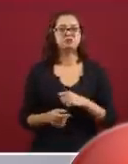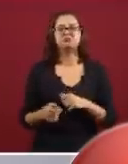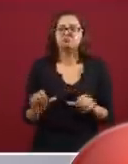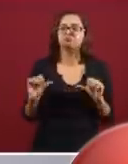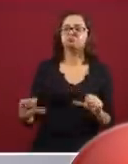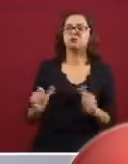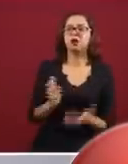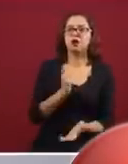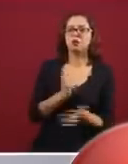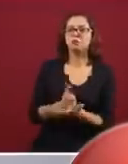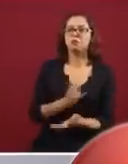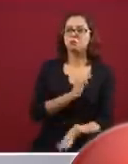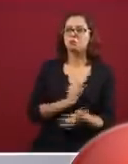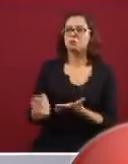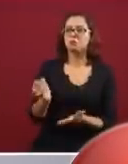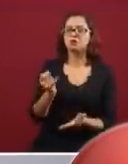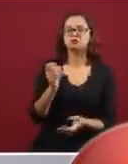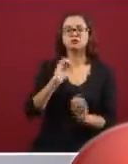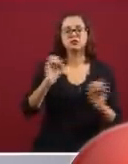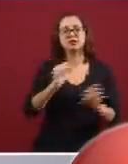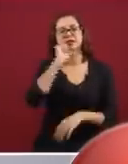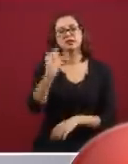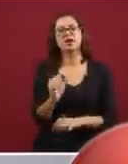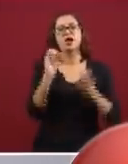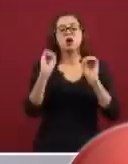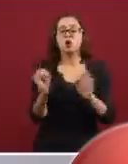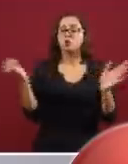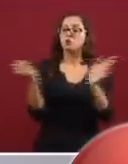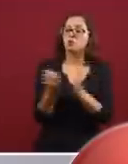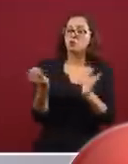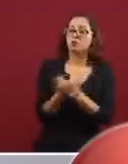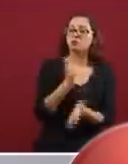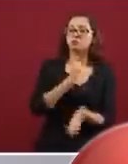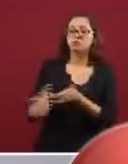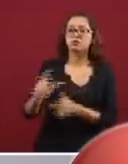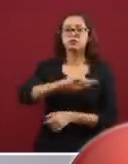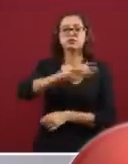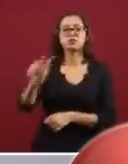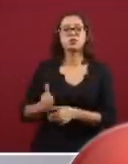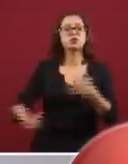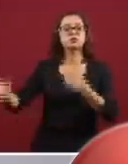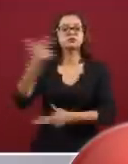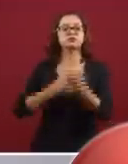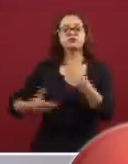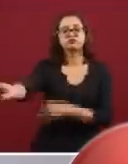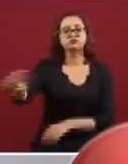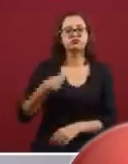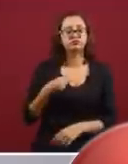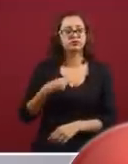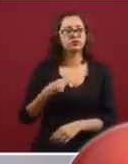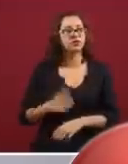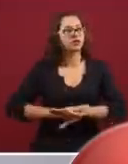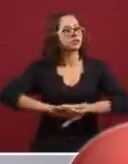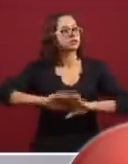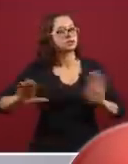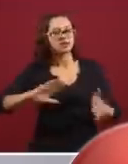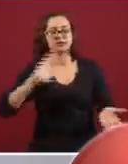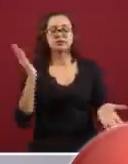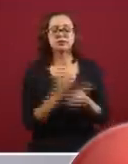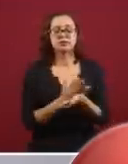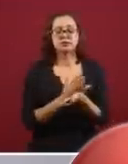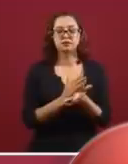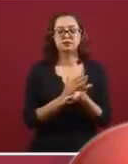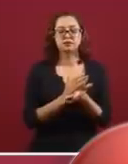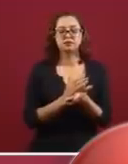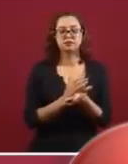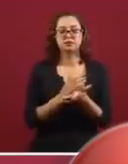o se les devolvían los impuestos, se les condonaban los impuestos. Si eso se termina y por el